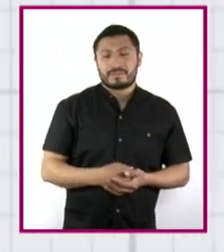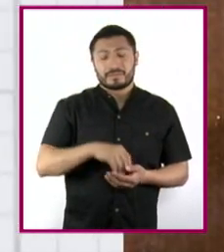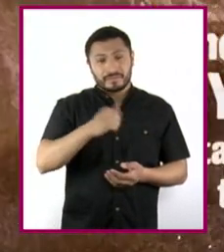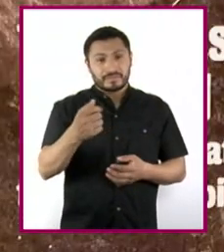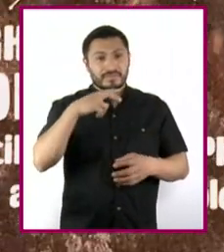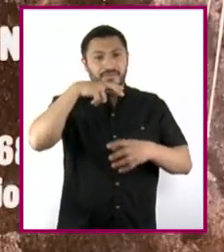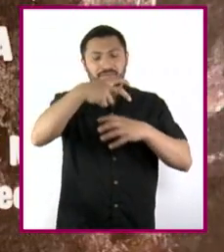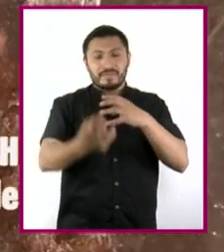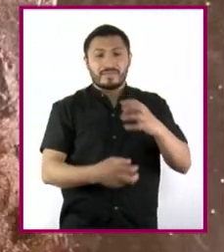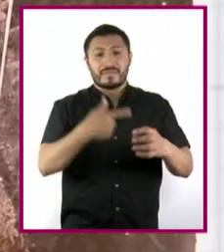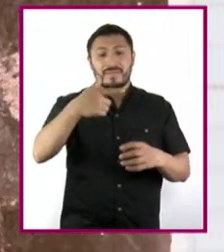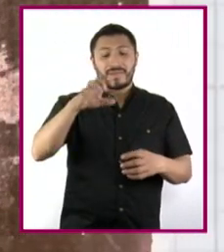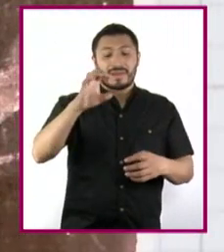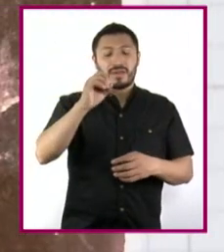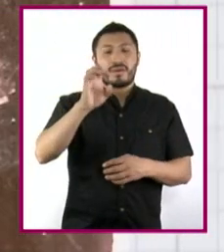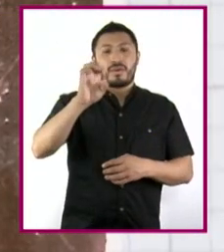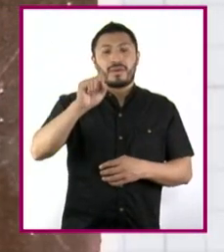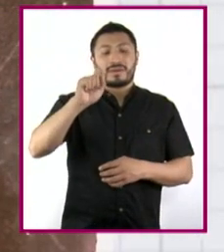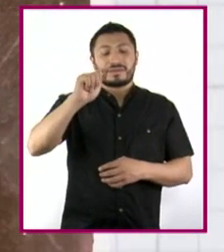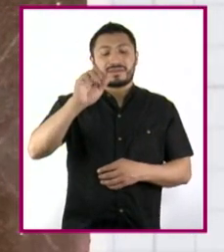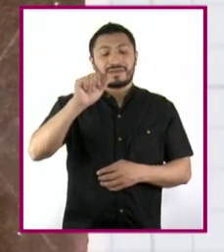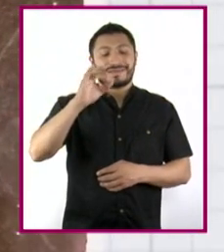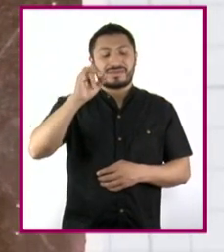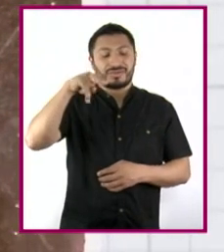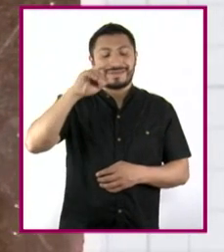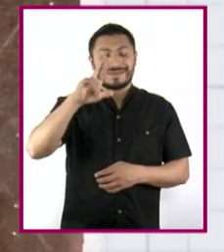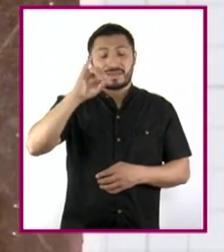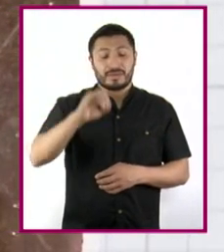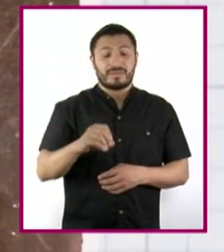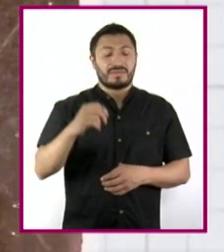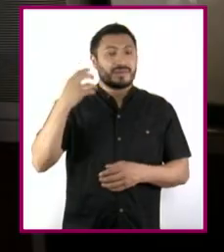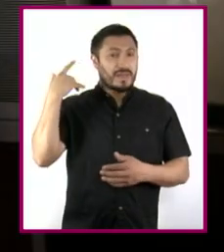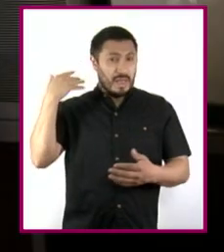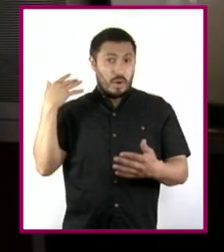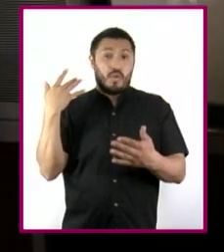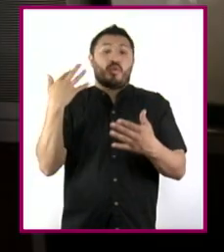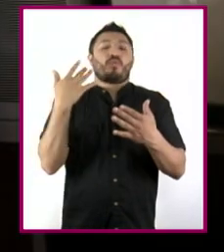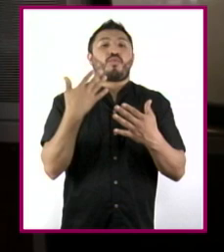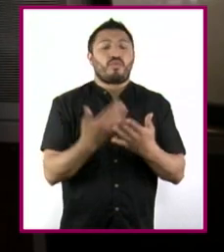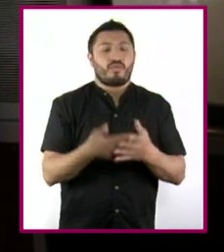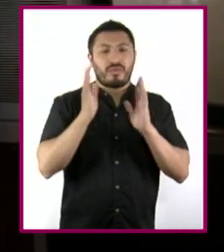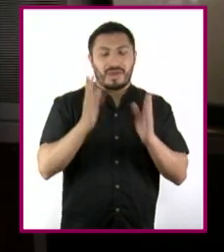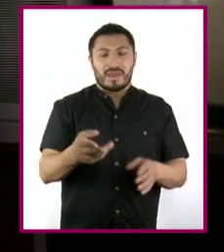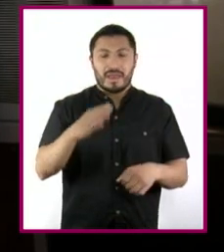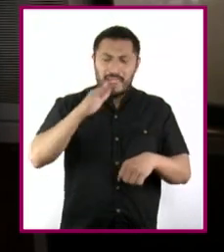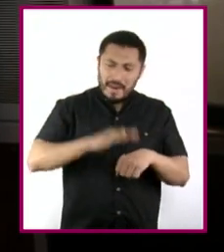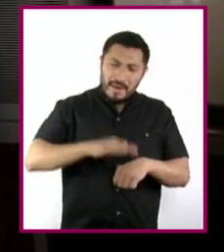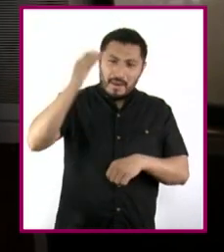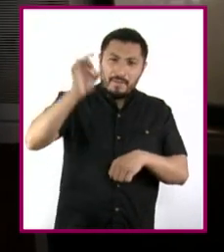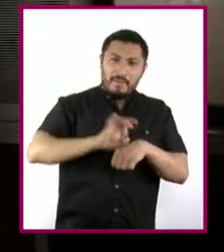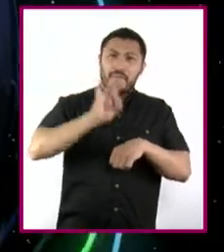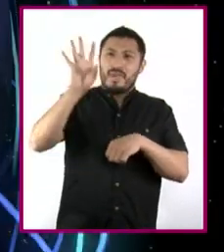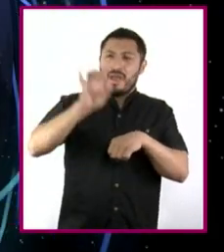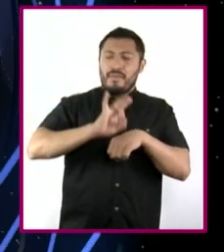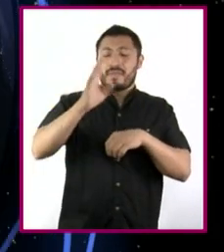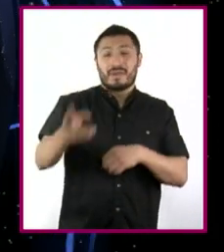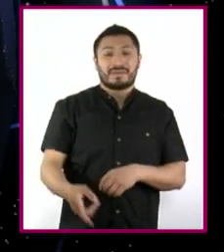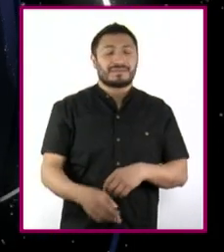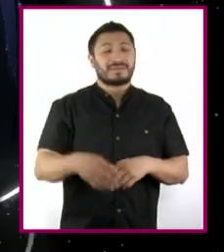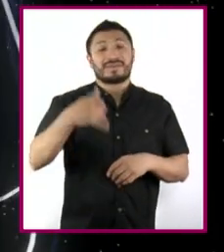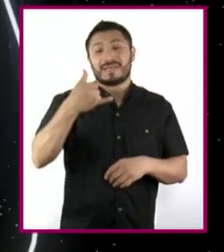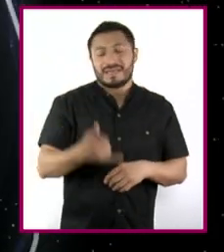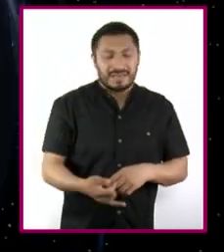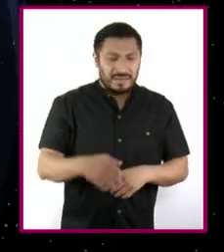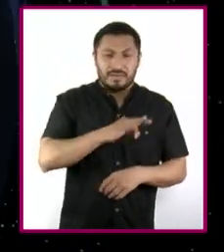satélite geoestacionario. Desde aquella época hasta nuestros días se ha ampliado la capacidad de los satélites, con lo